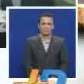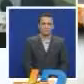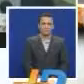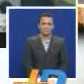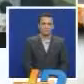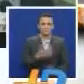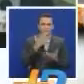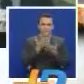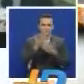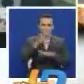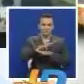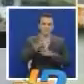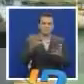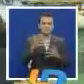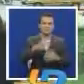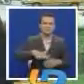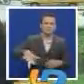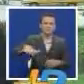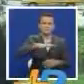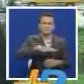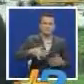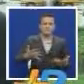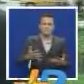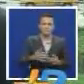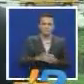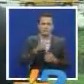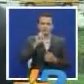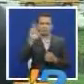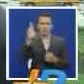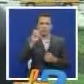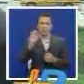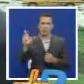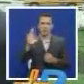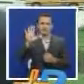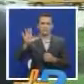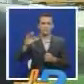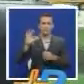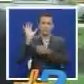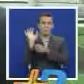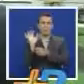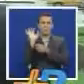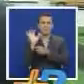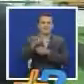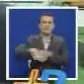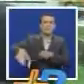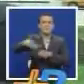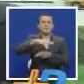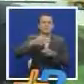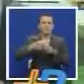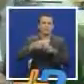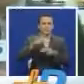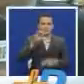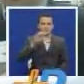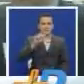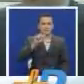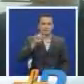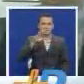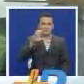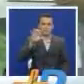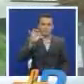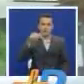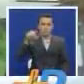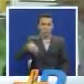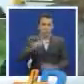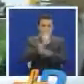Así es, buenas tardes. Los hechos ocurrieron en este sector en el suroriente de Popayán, es el barrio Los Sauces. Esta madrugada un joven de